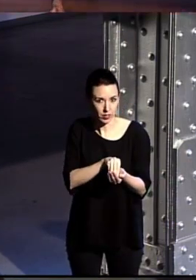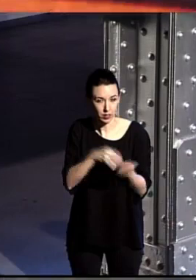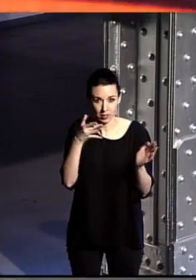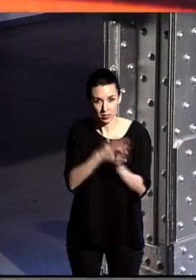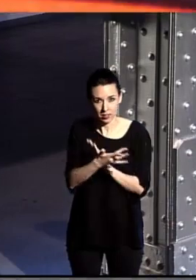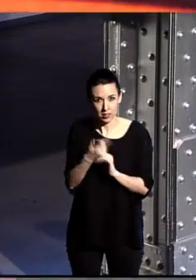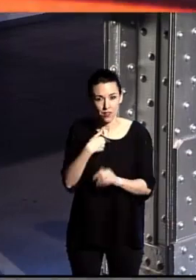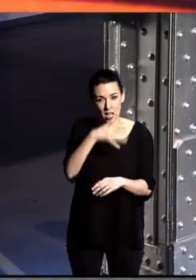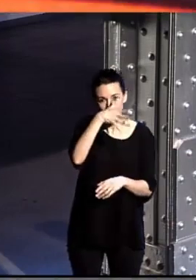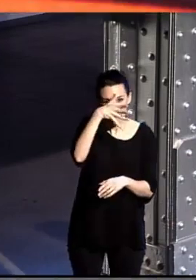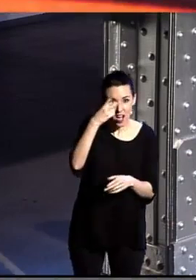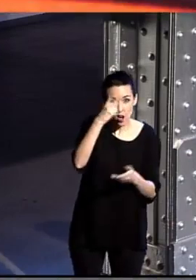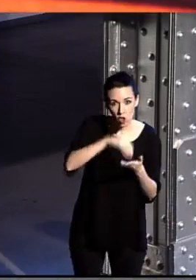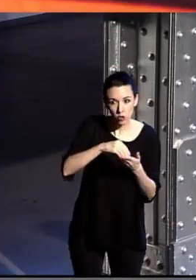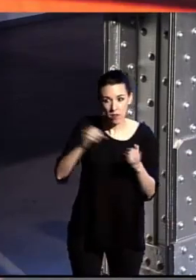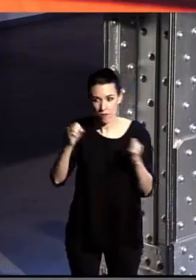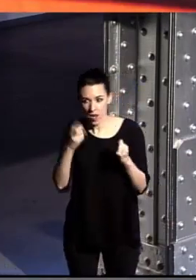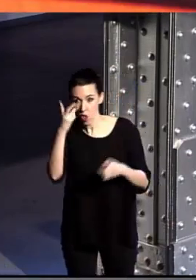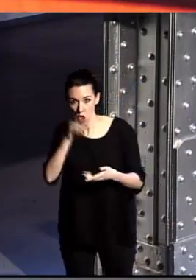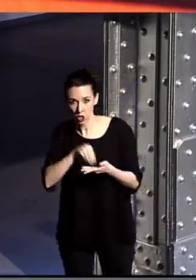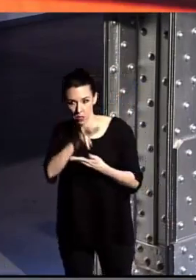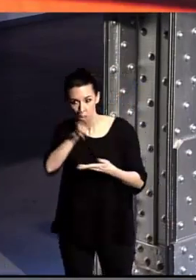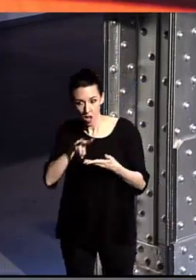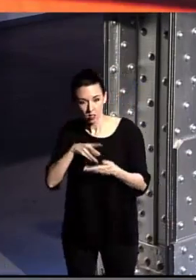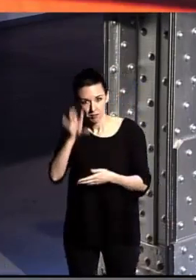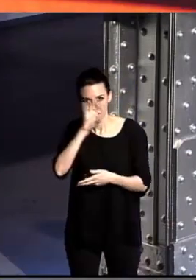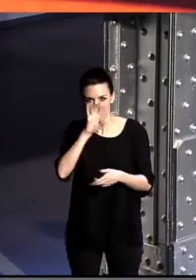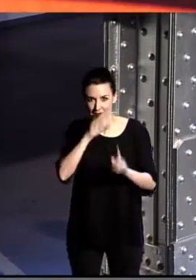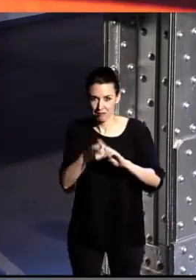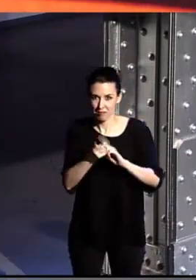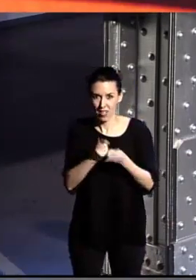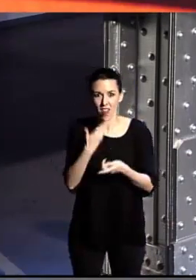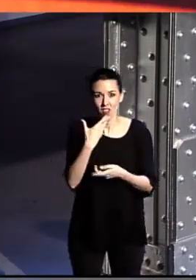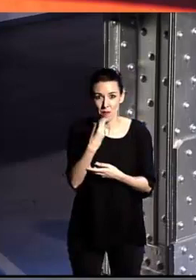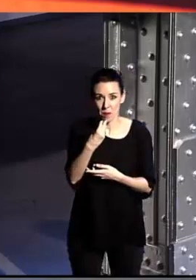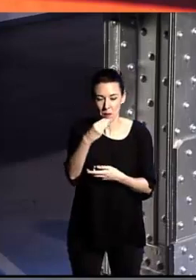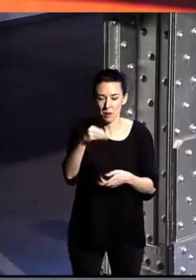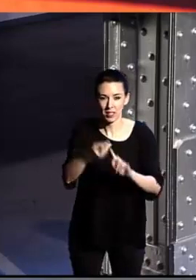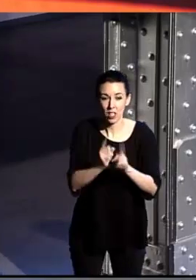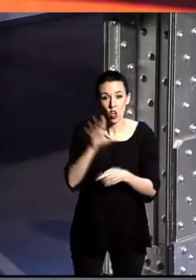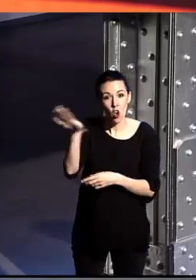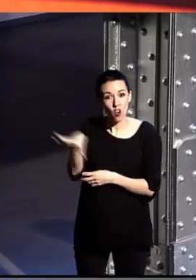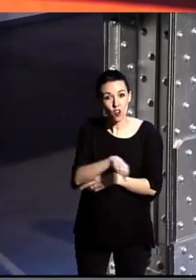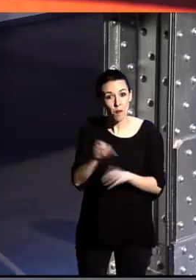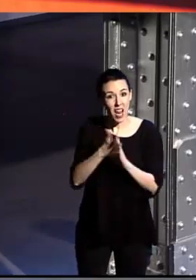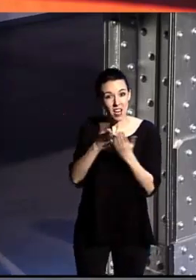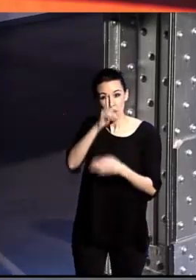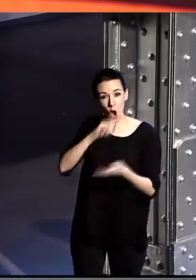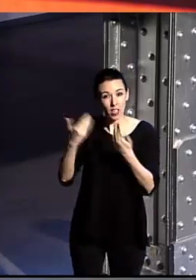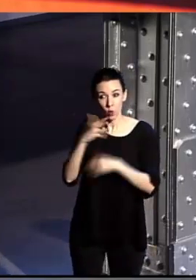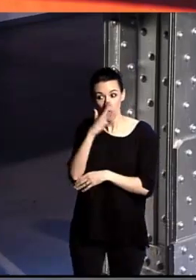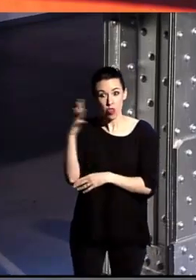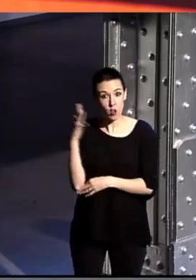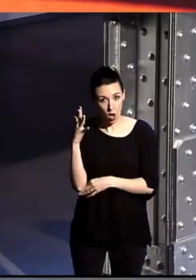veces en verano, 2 veces en invierno. Y es curioso cómo cambias con los años, porque me la compré en la Feria del Libro Antiguo hace como